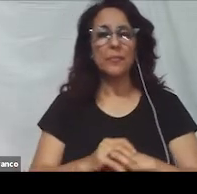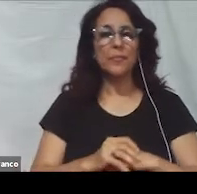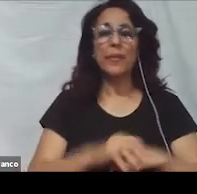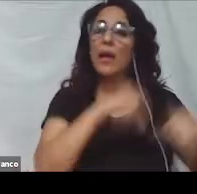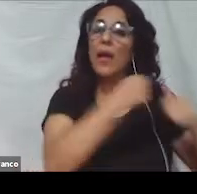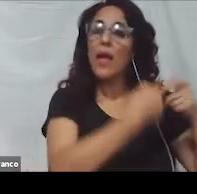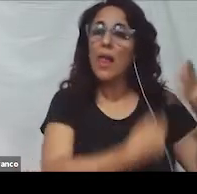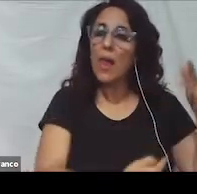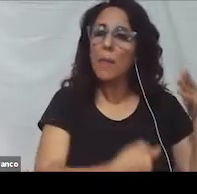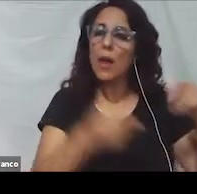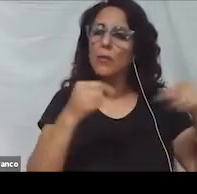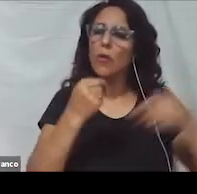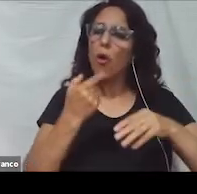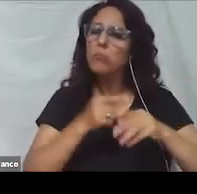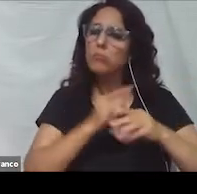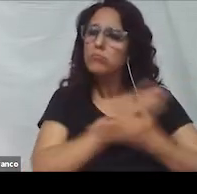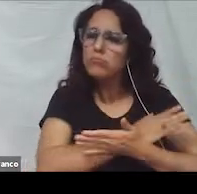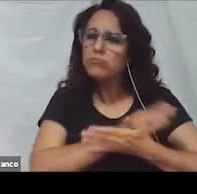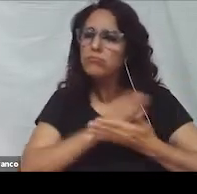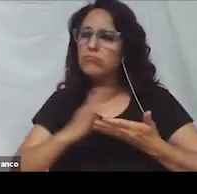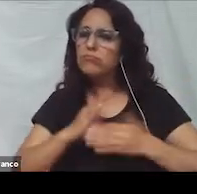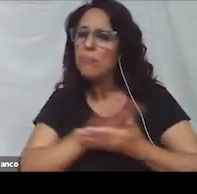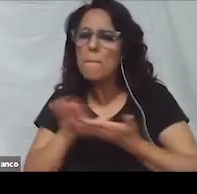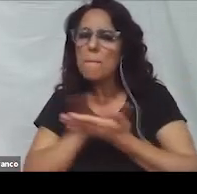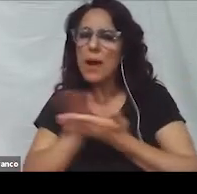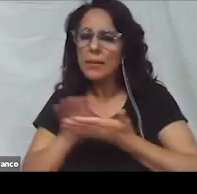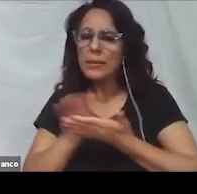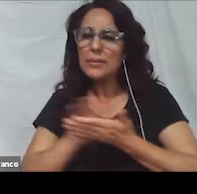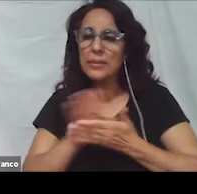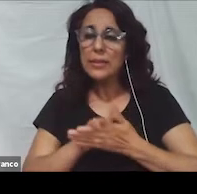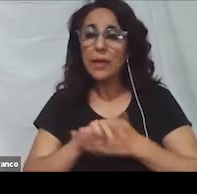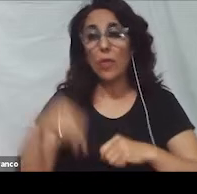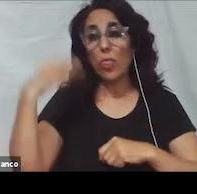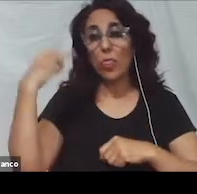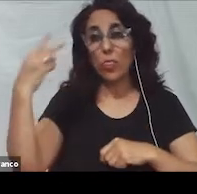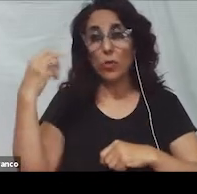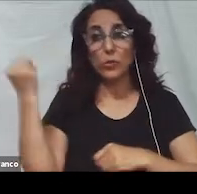Los elementos van a ser nuestra estructura básica de HTML y suelen tener